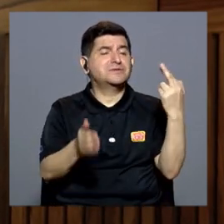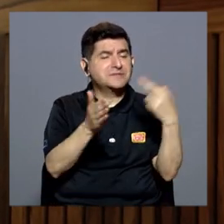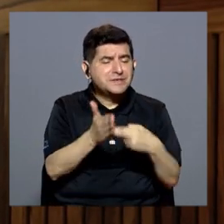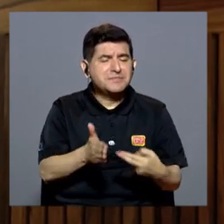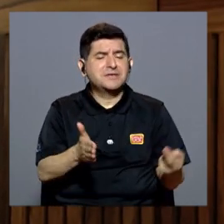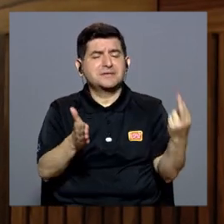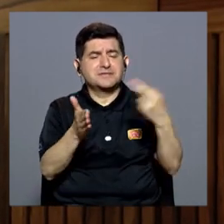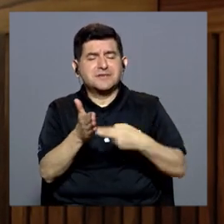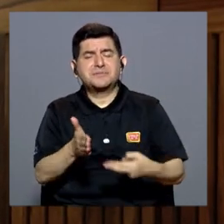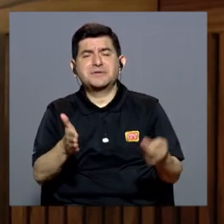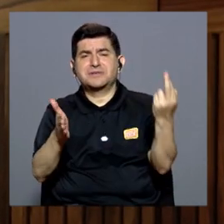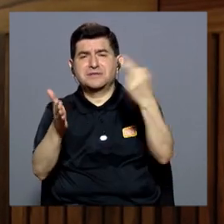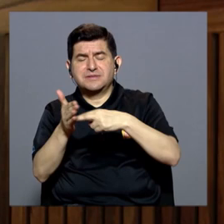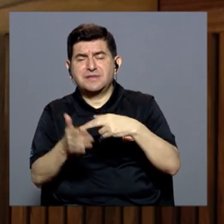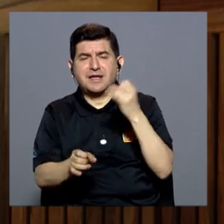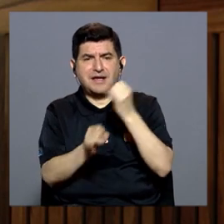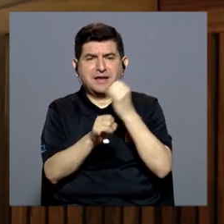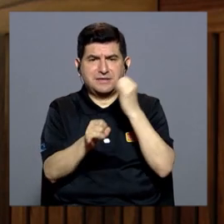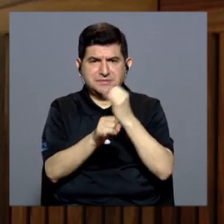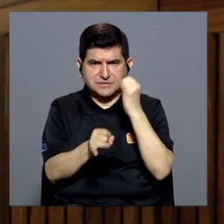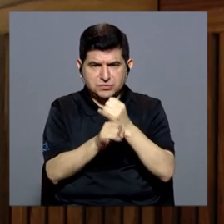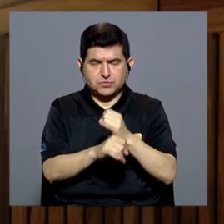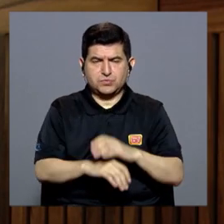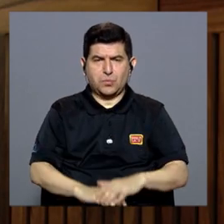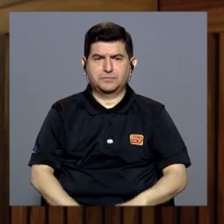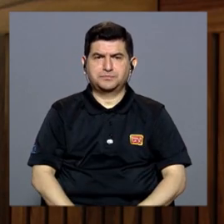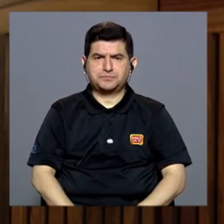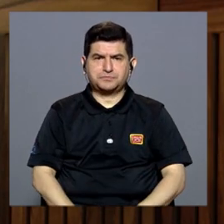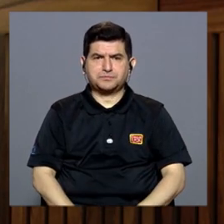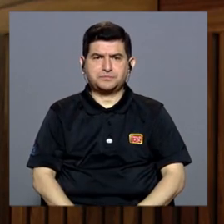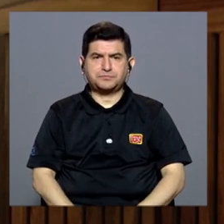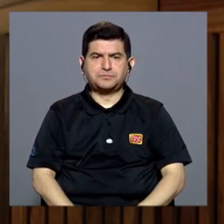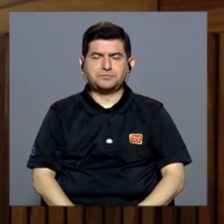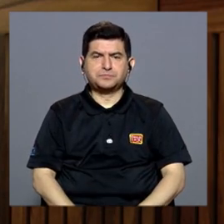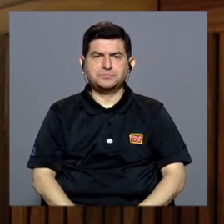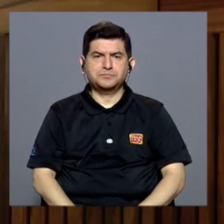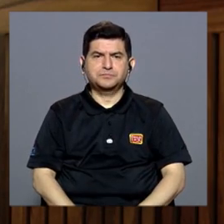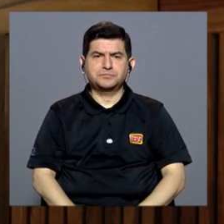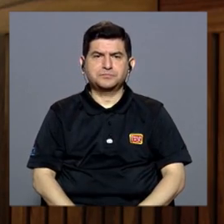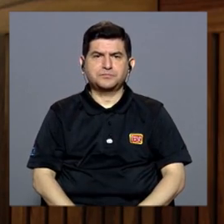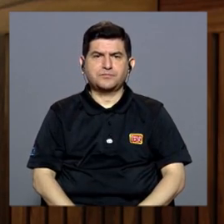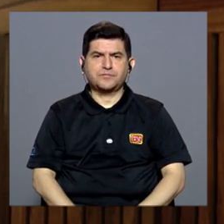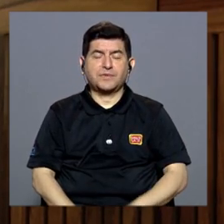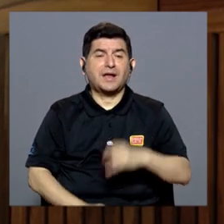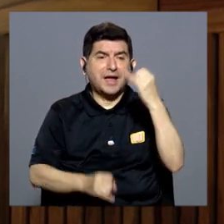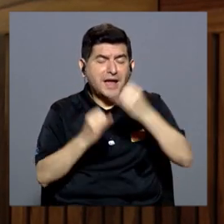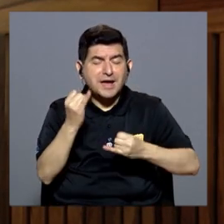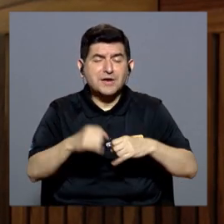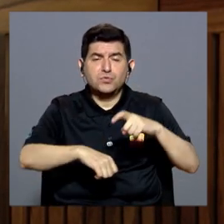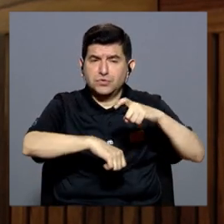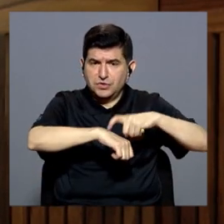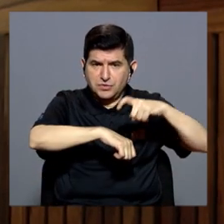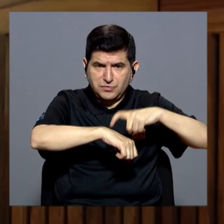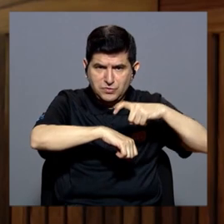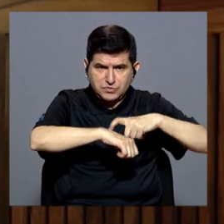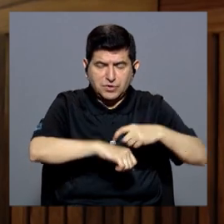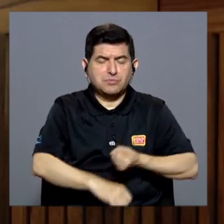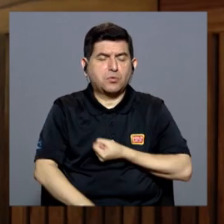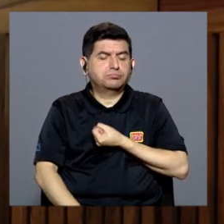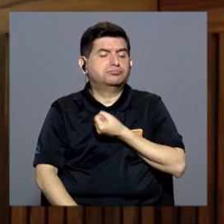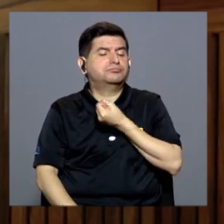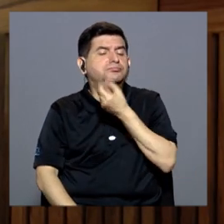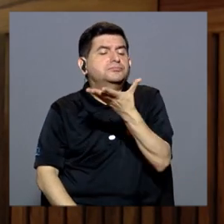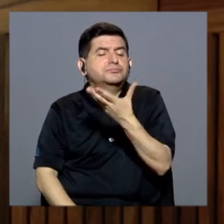vez esta institución ha mantenido. De manera que lo que en los últimos días se ha